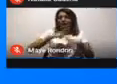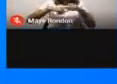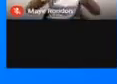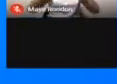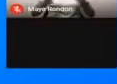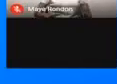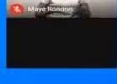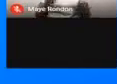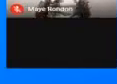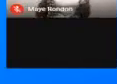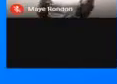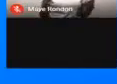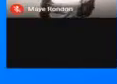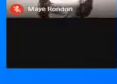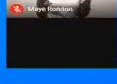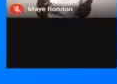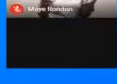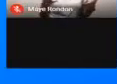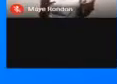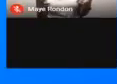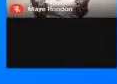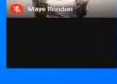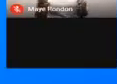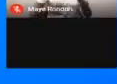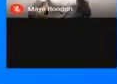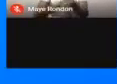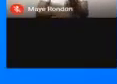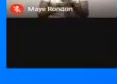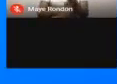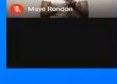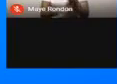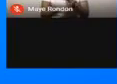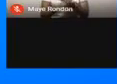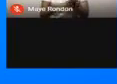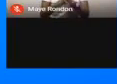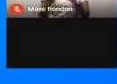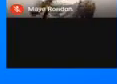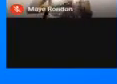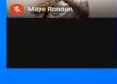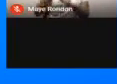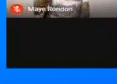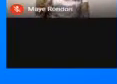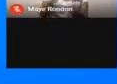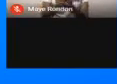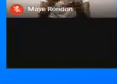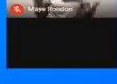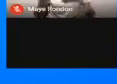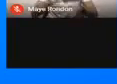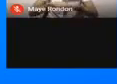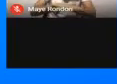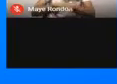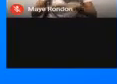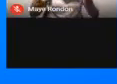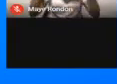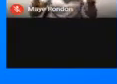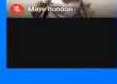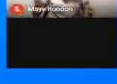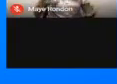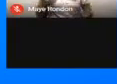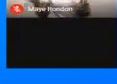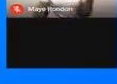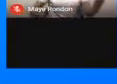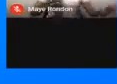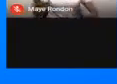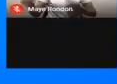tuvimos que decir, no vamos a seguir, tenemos una pandemia, sabemos las consecuencias, ahora pues nuestra